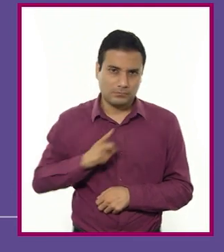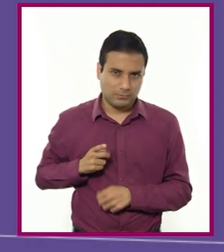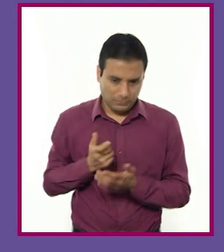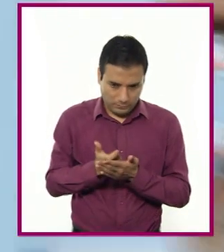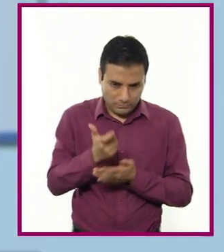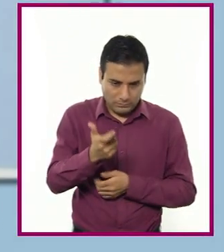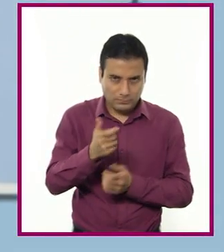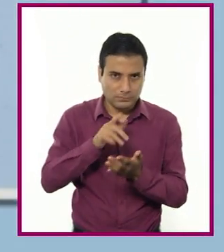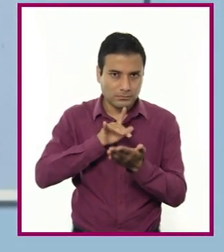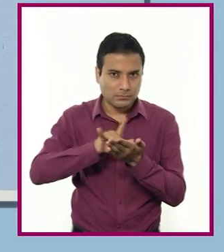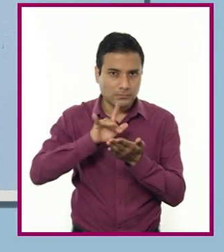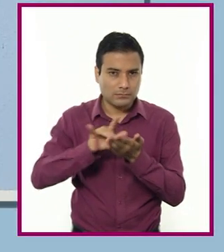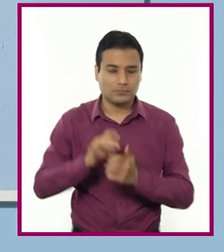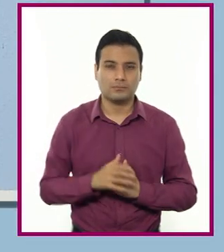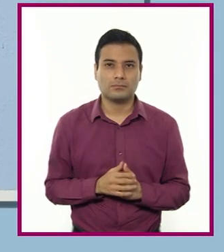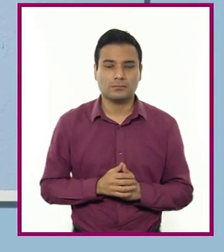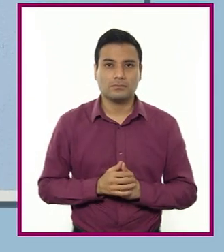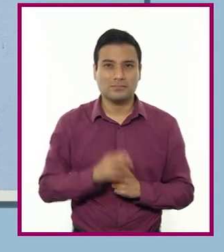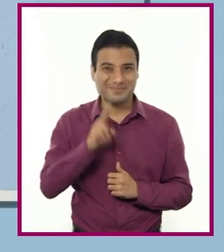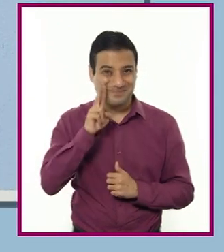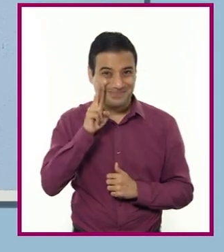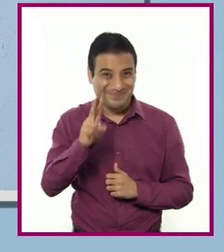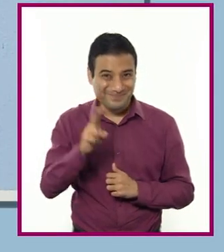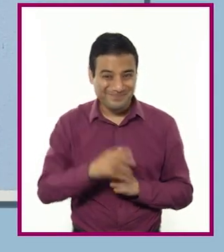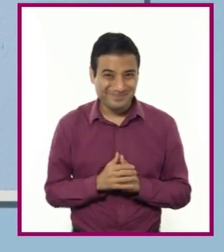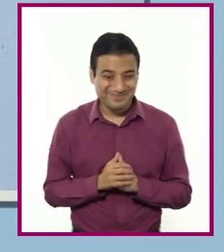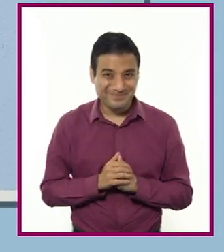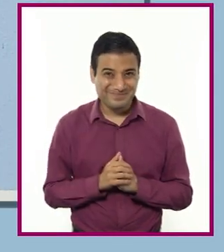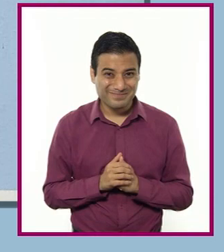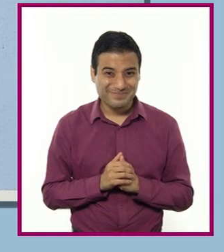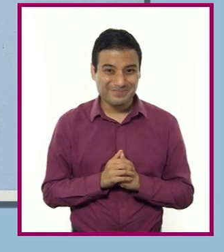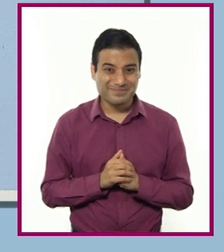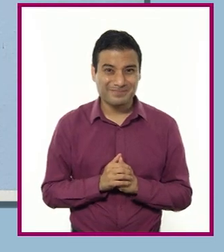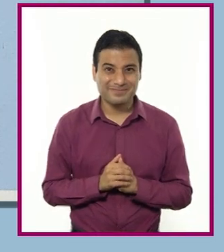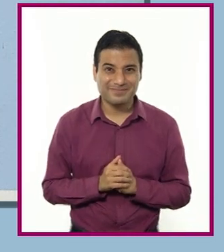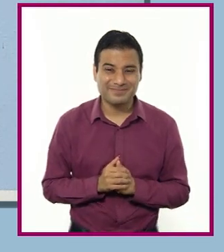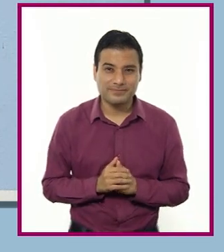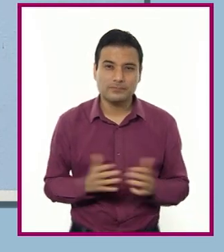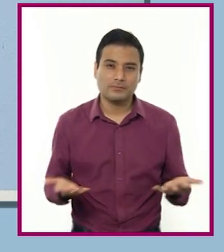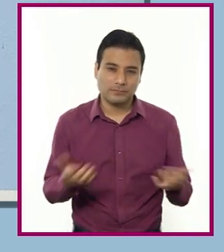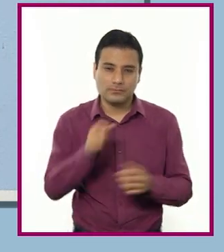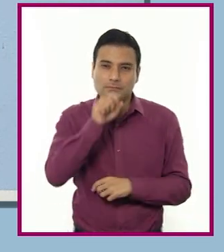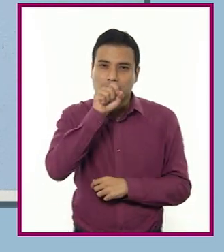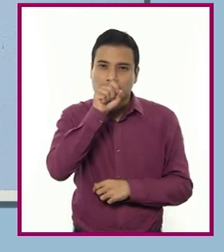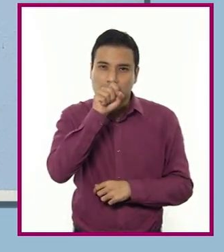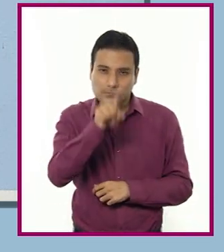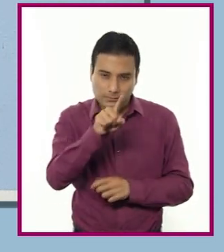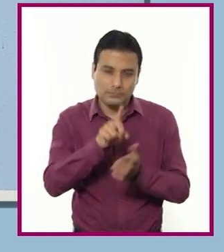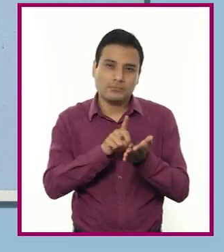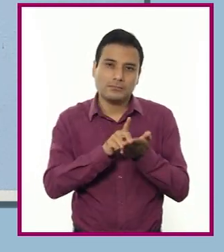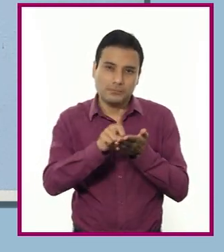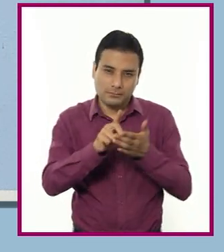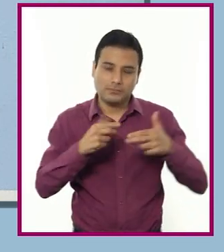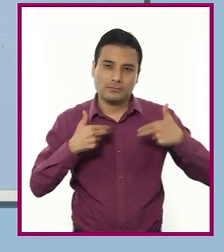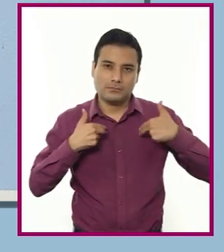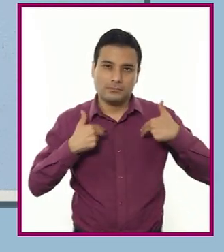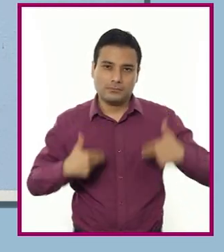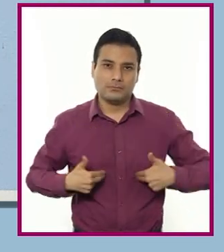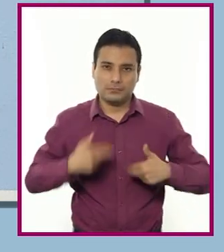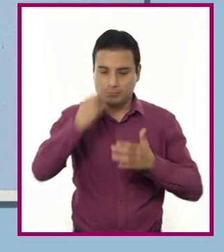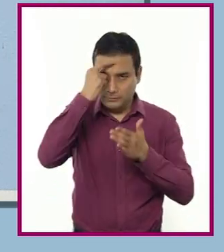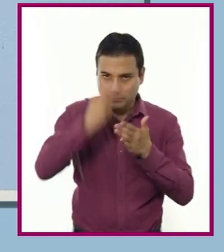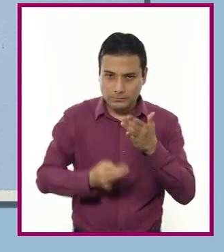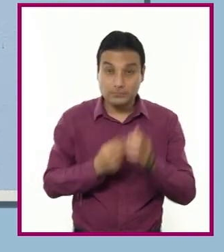gastos. Como pudimos escuchar en el caso anterior, también se está violentando un derecho humano, en el cual